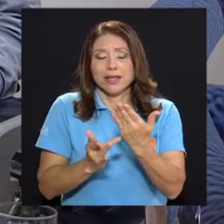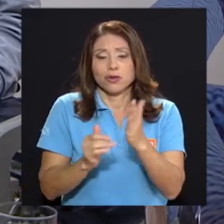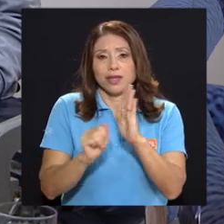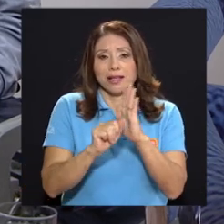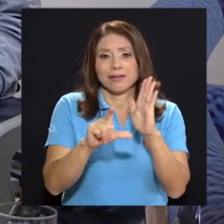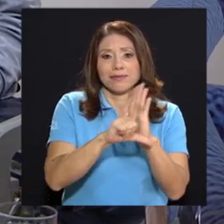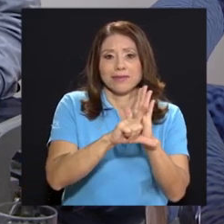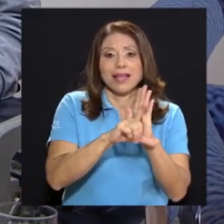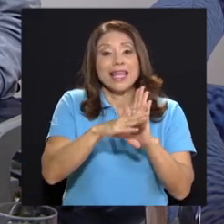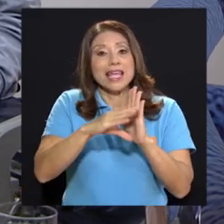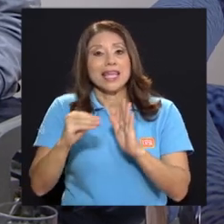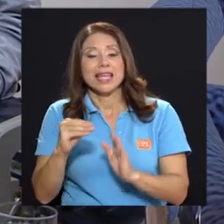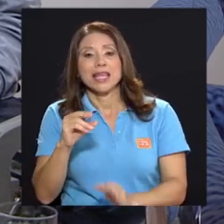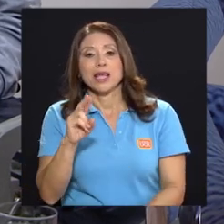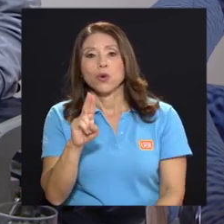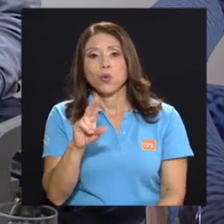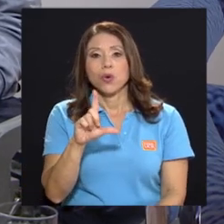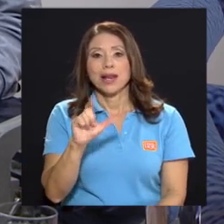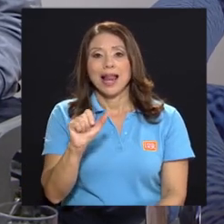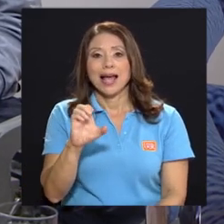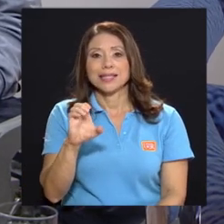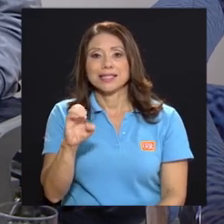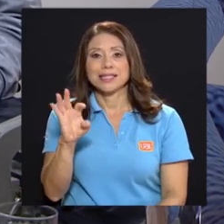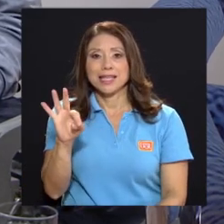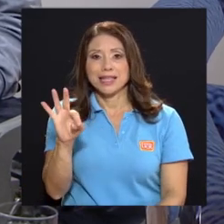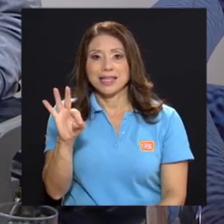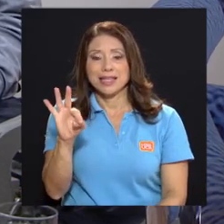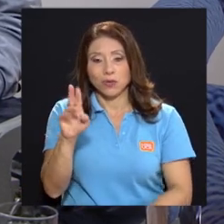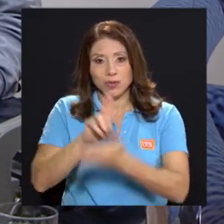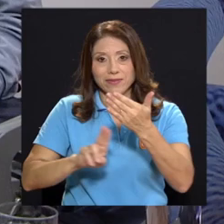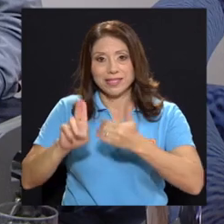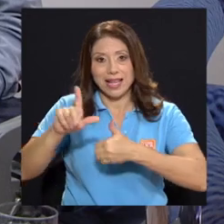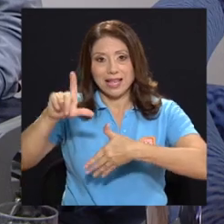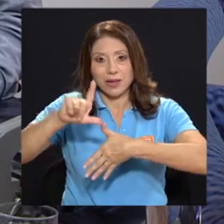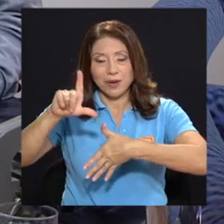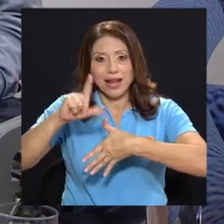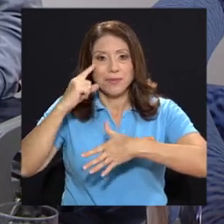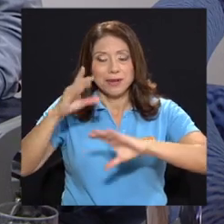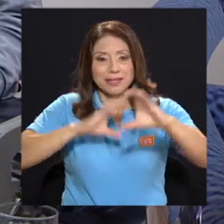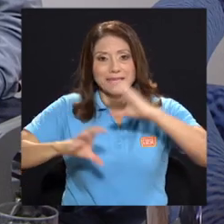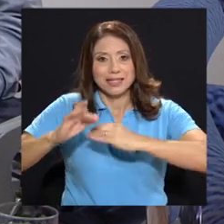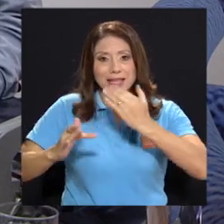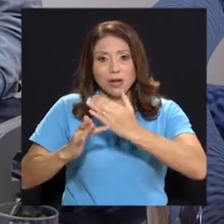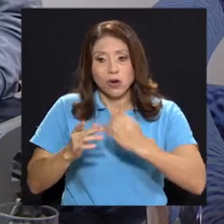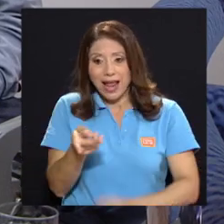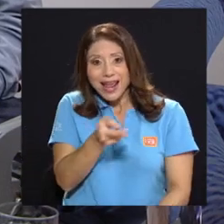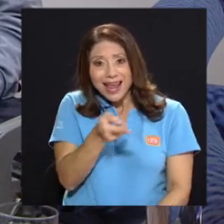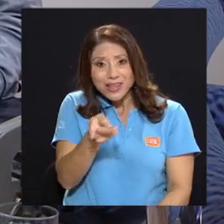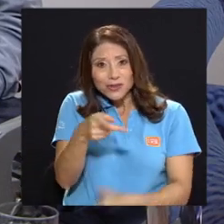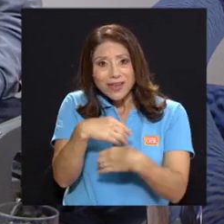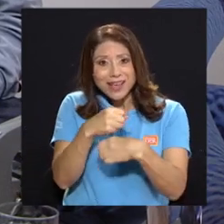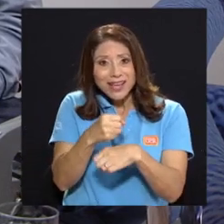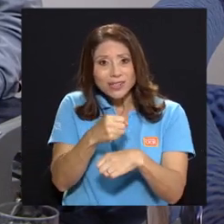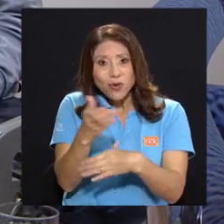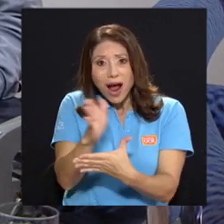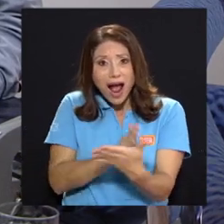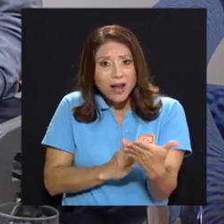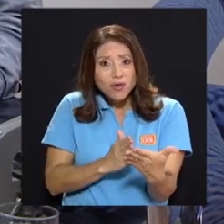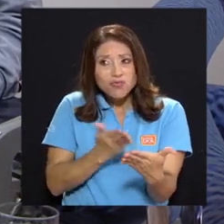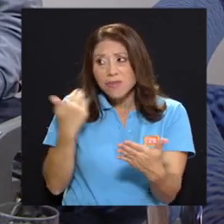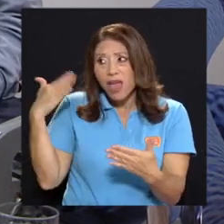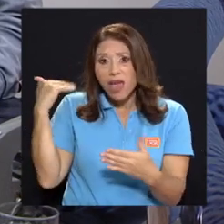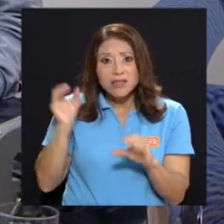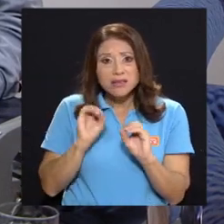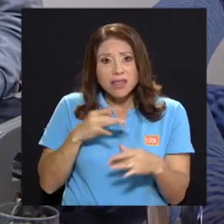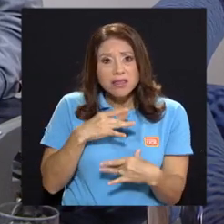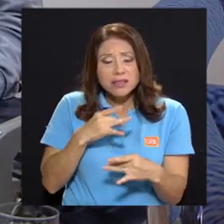ulacit la universidad latinoamericana para ciencia tecnología ellos habían hecho lo que nadie costa rica se había mostrado interesado en